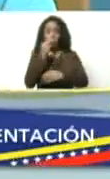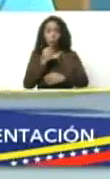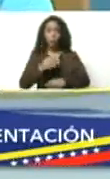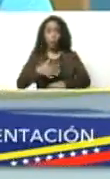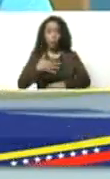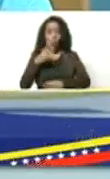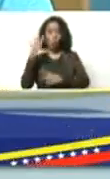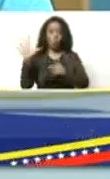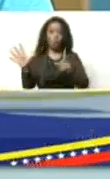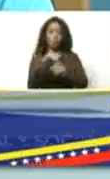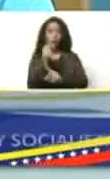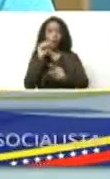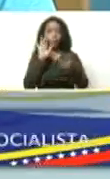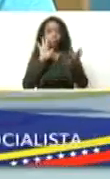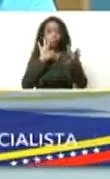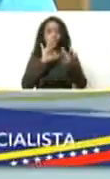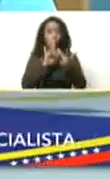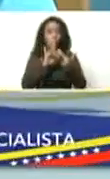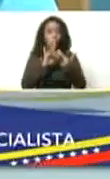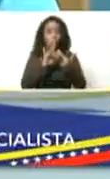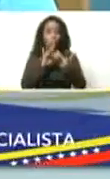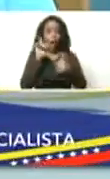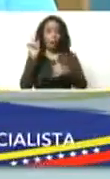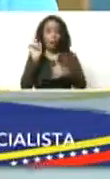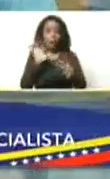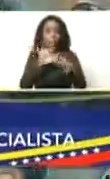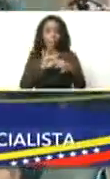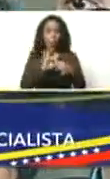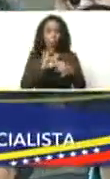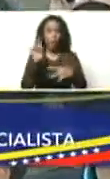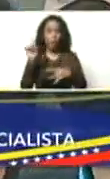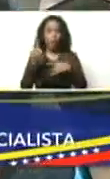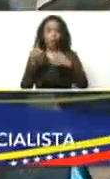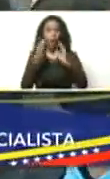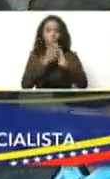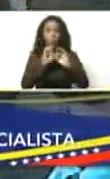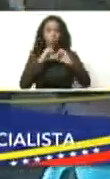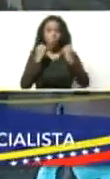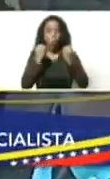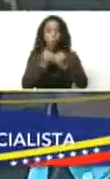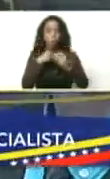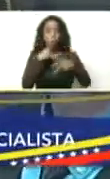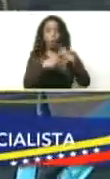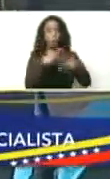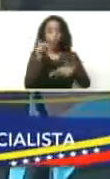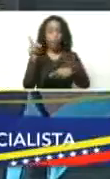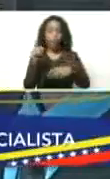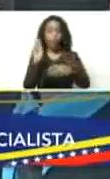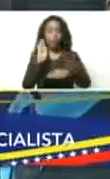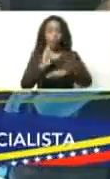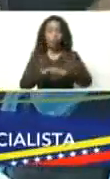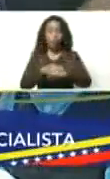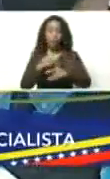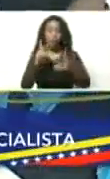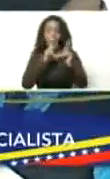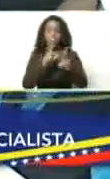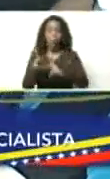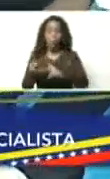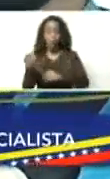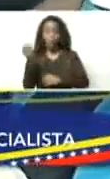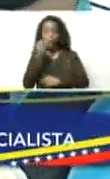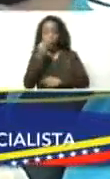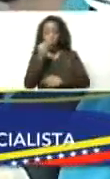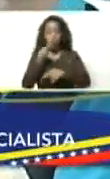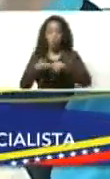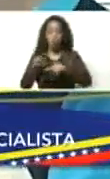conectarse directamente con estas organizaciones populares productoras para poder abastecer los programas como el PAE, también las casas de